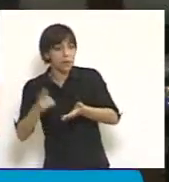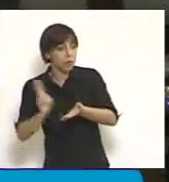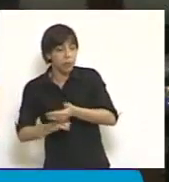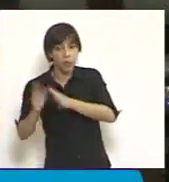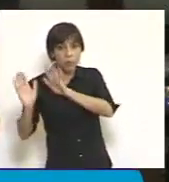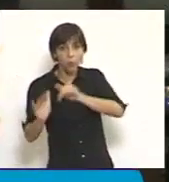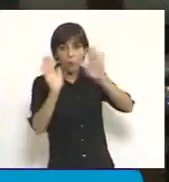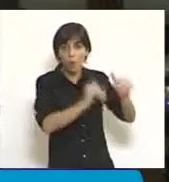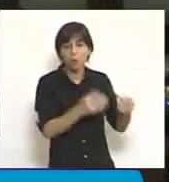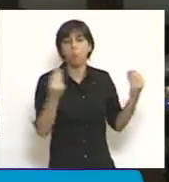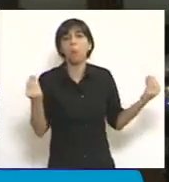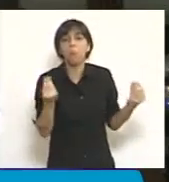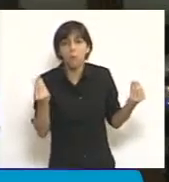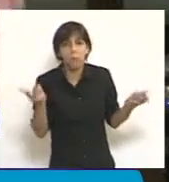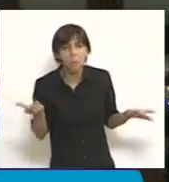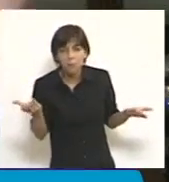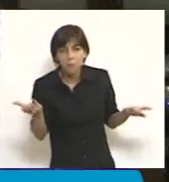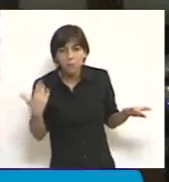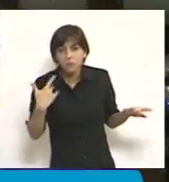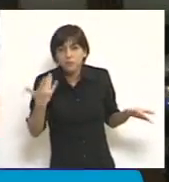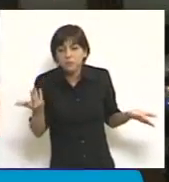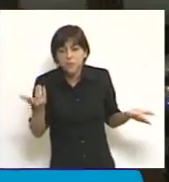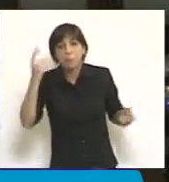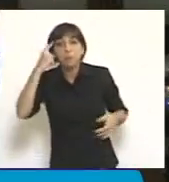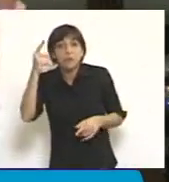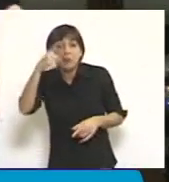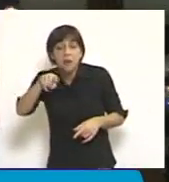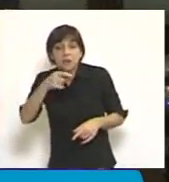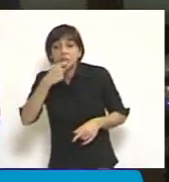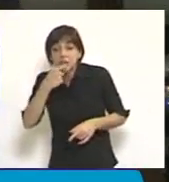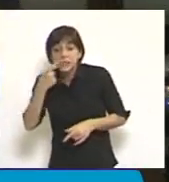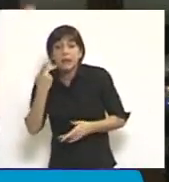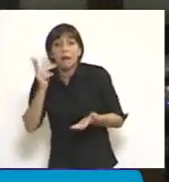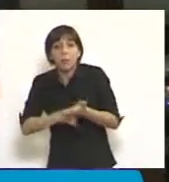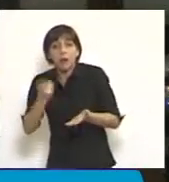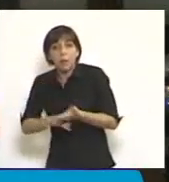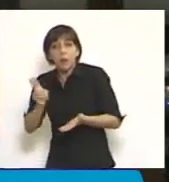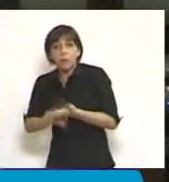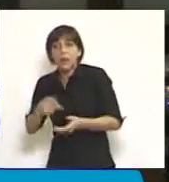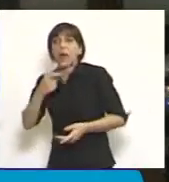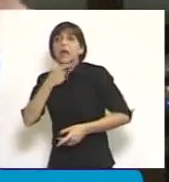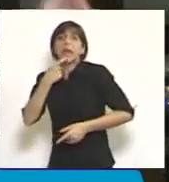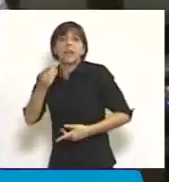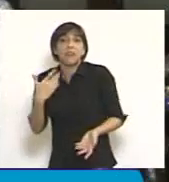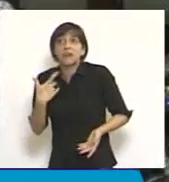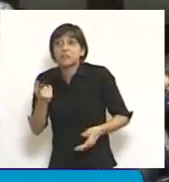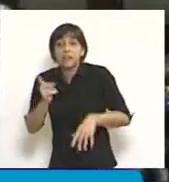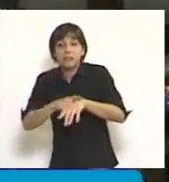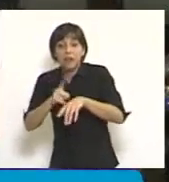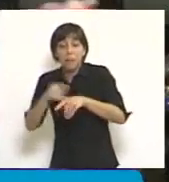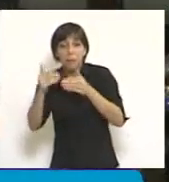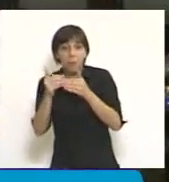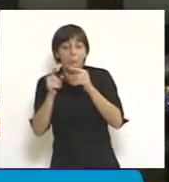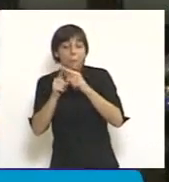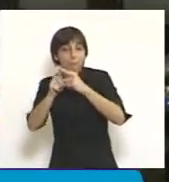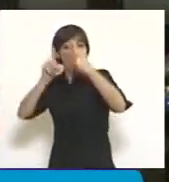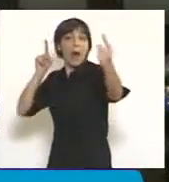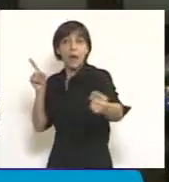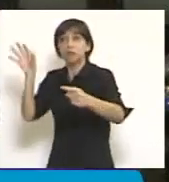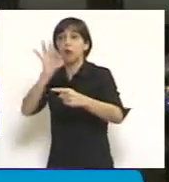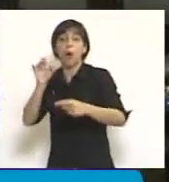repite exactamente cosas que ya están en el Código Procesal Penal. ¿Qué sentido tiene repetir literal